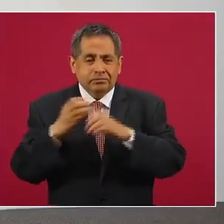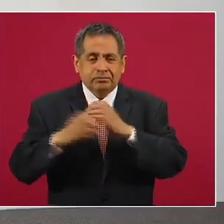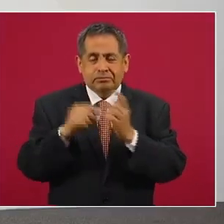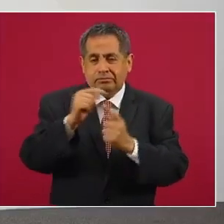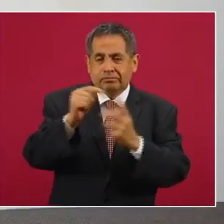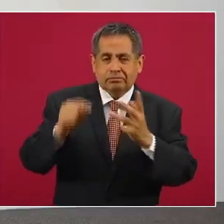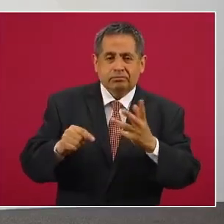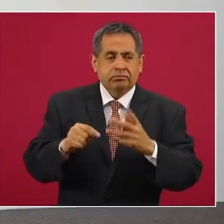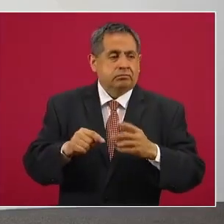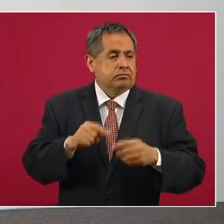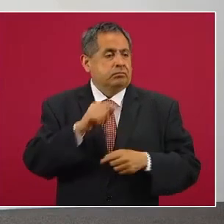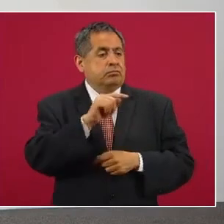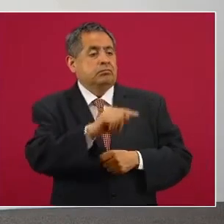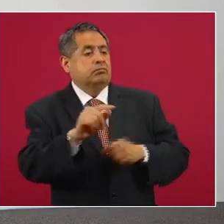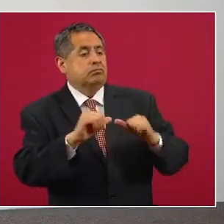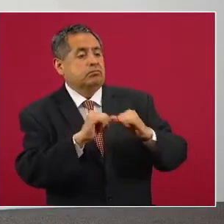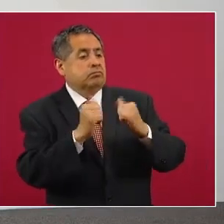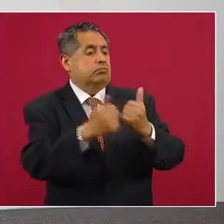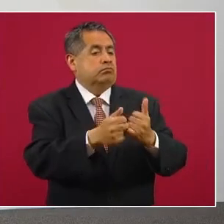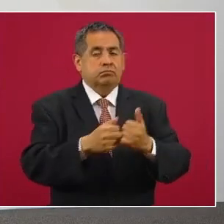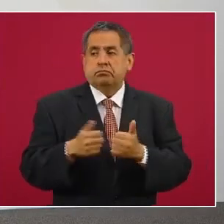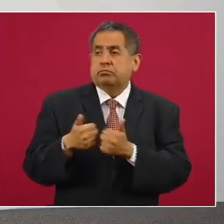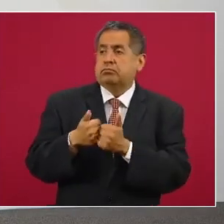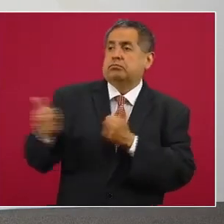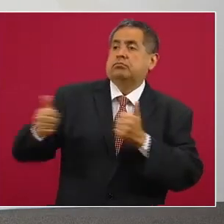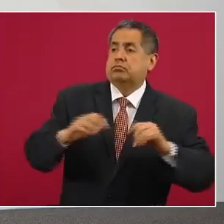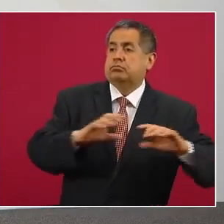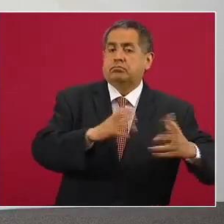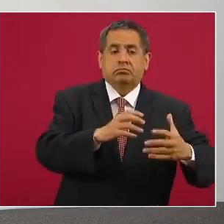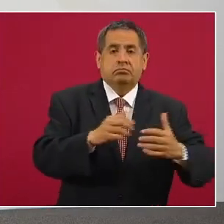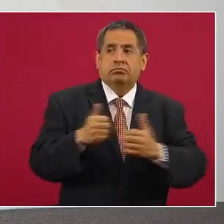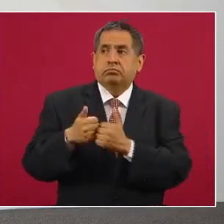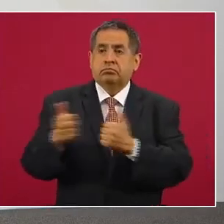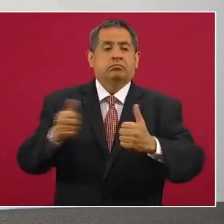de organismos autónomos